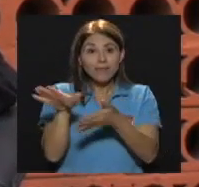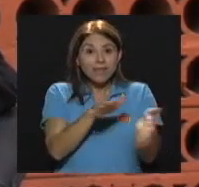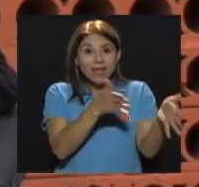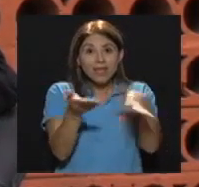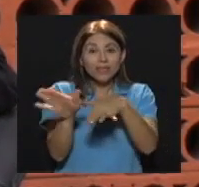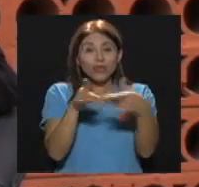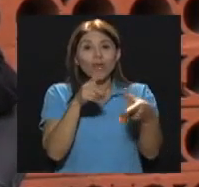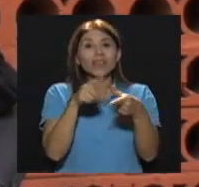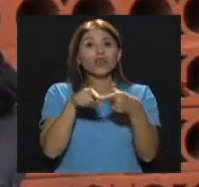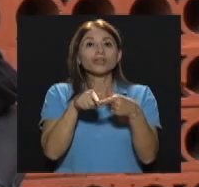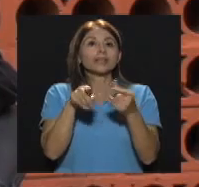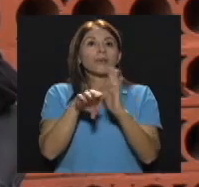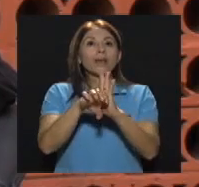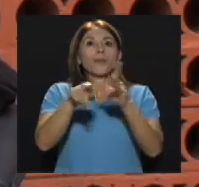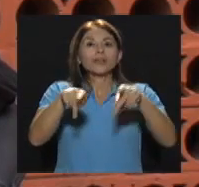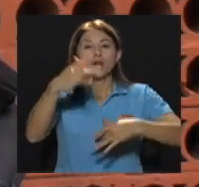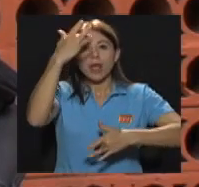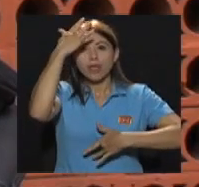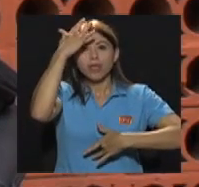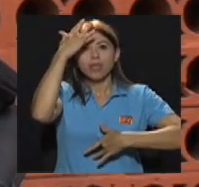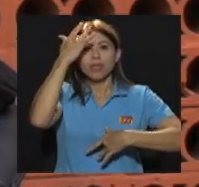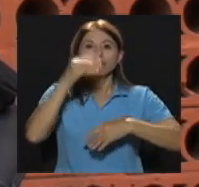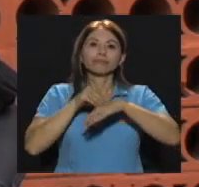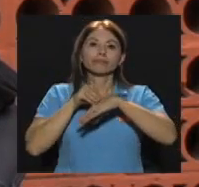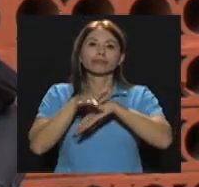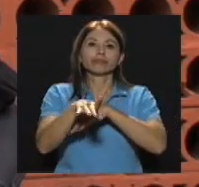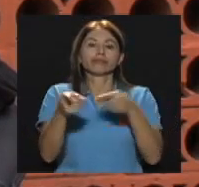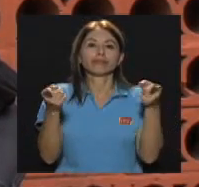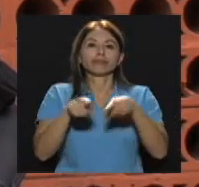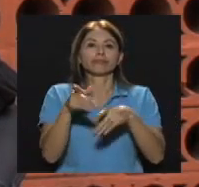¿qué es lo que hace? Se reproduce mucho más